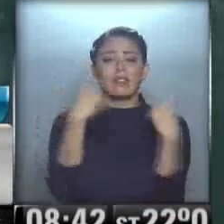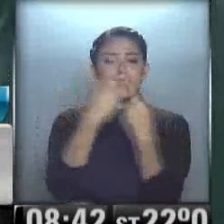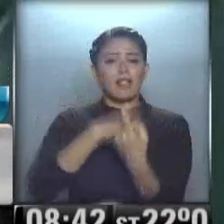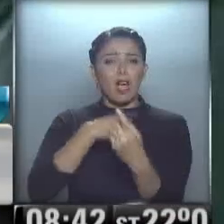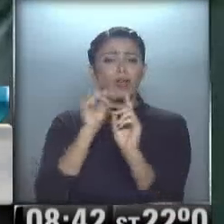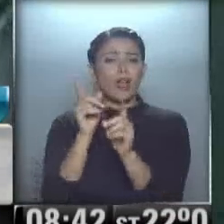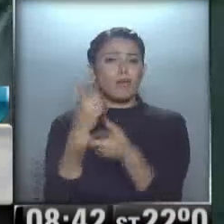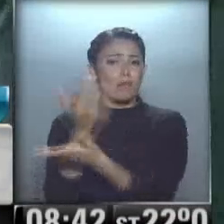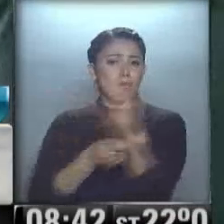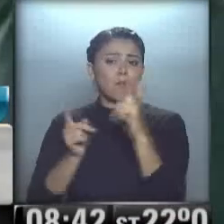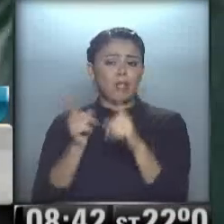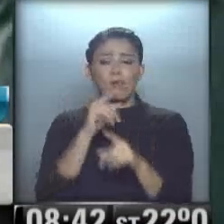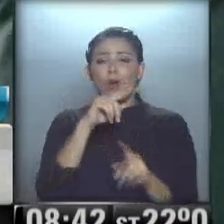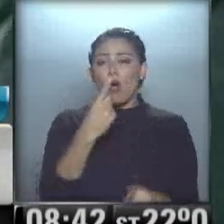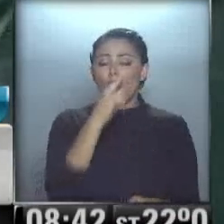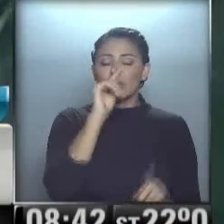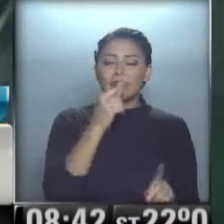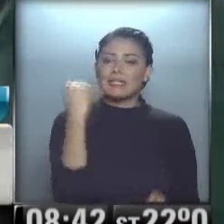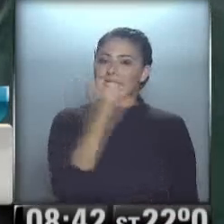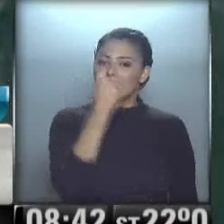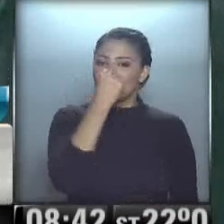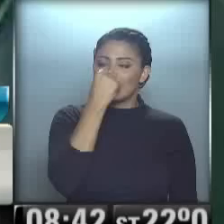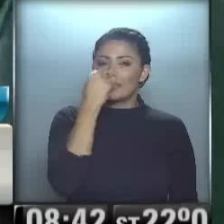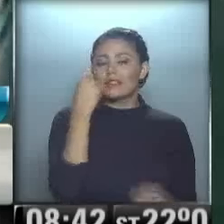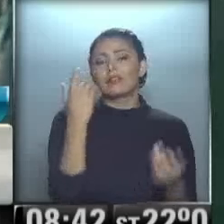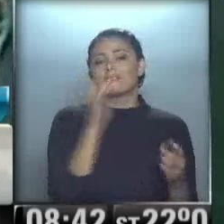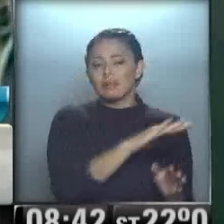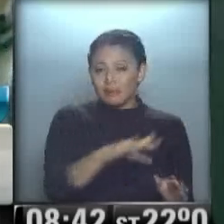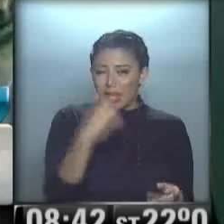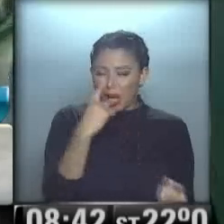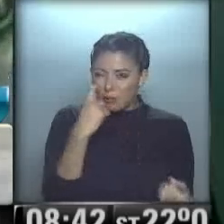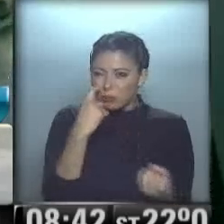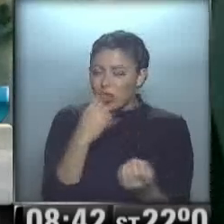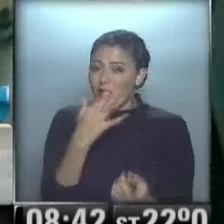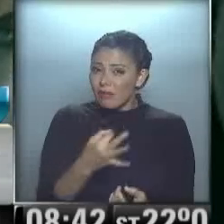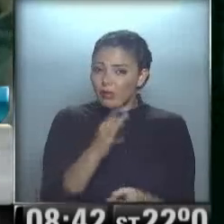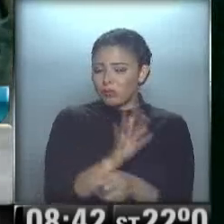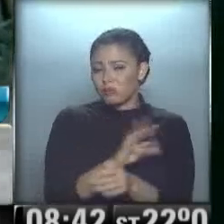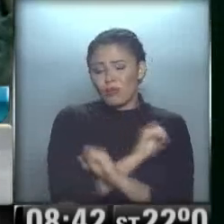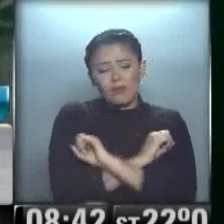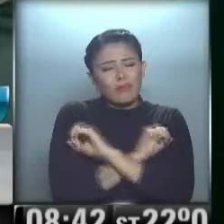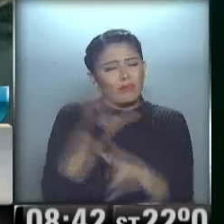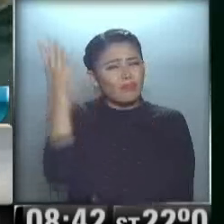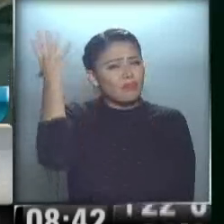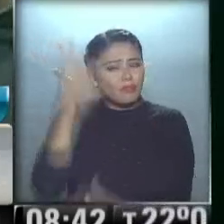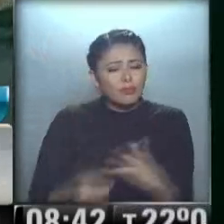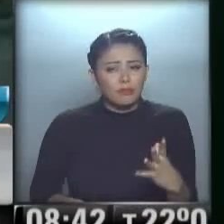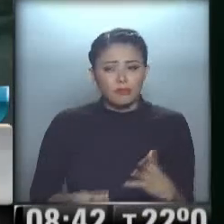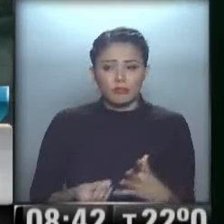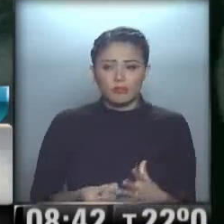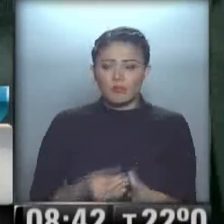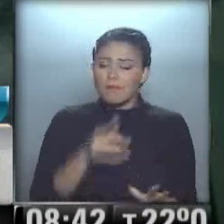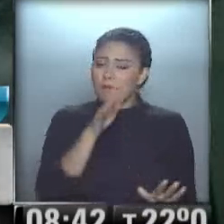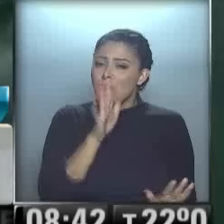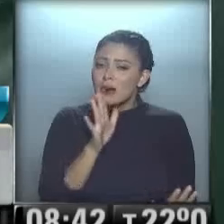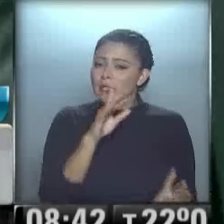chicos que están Aprendiendo a controlar esfinteres es este sinceramente inhumano y me parece que este